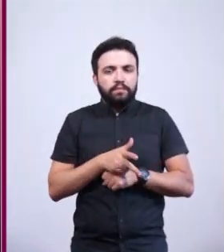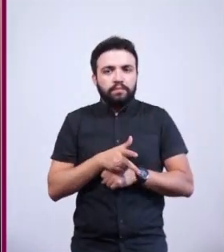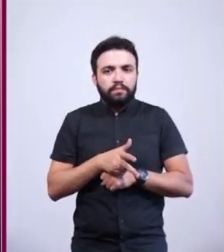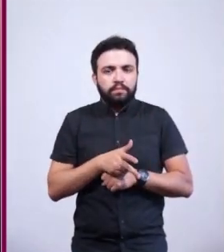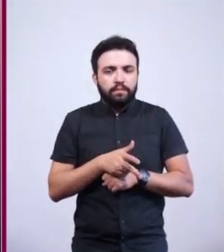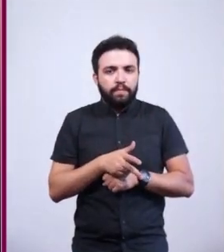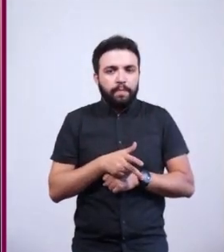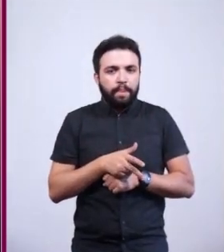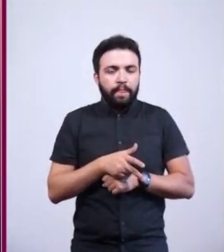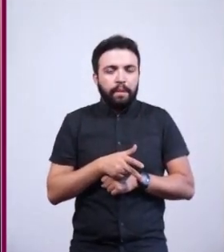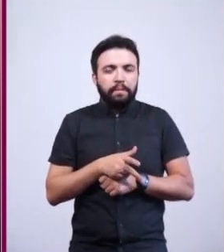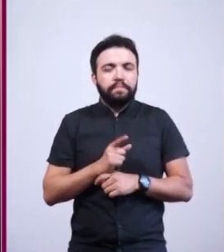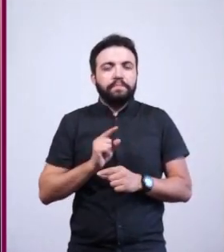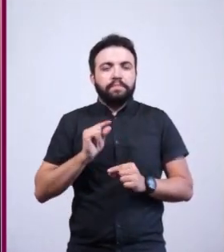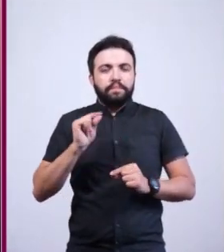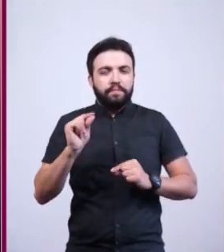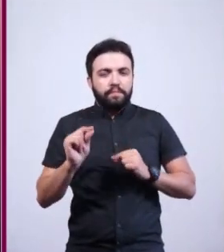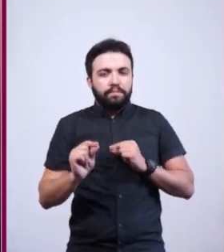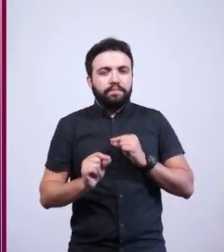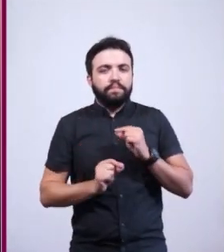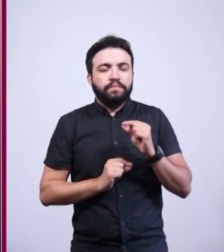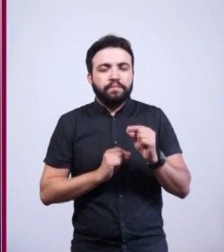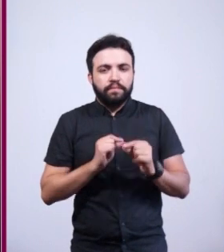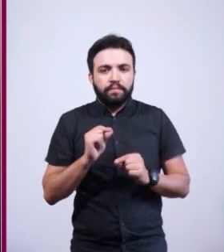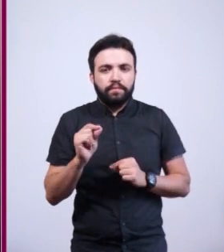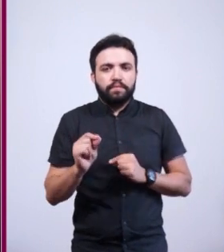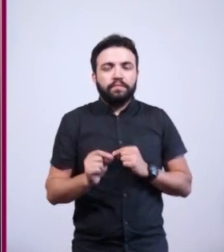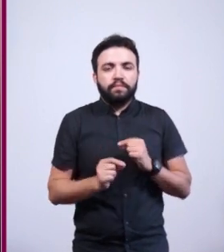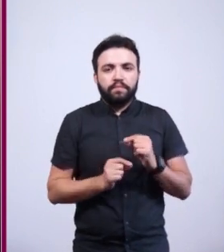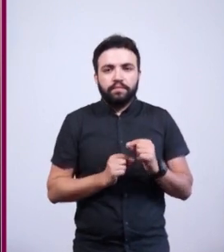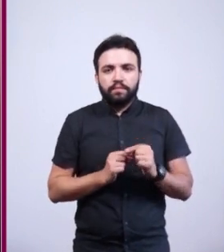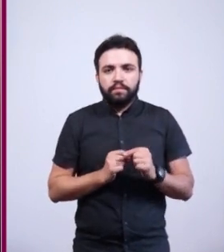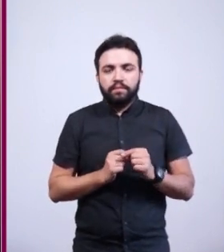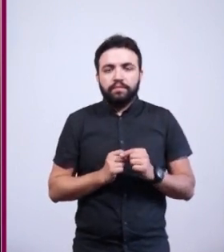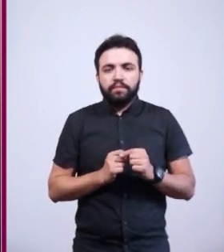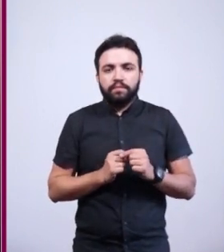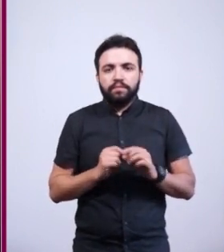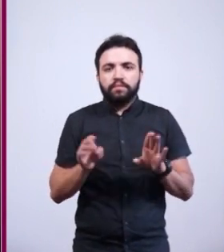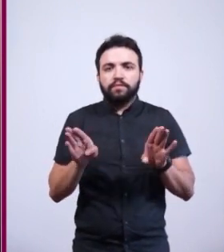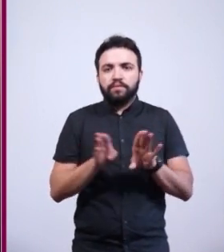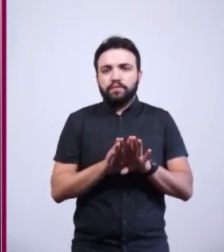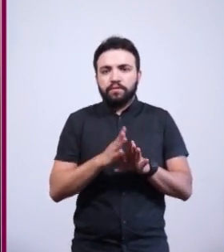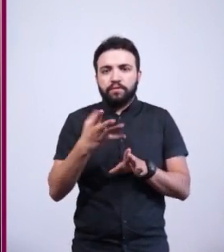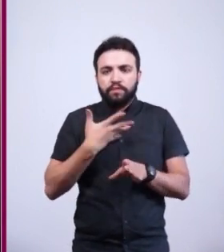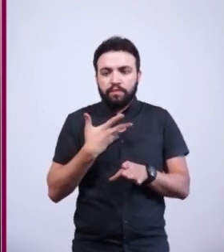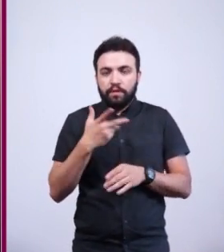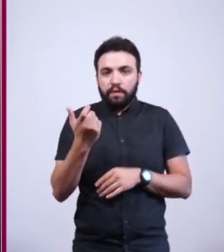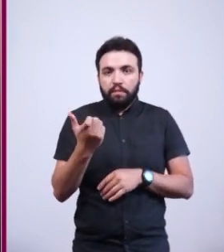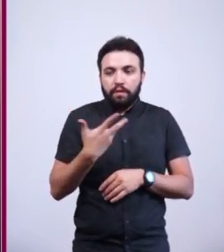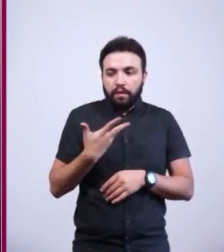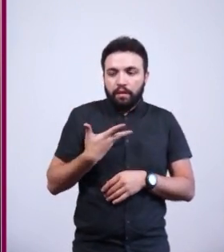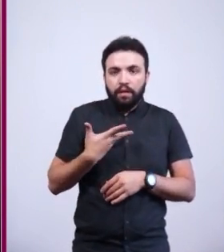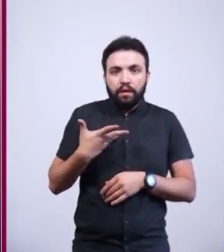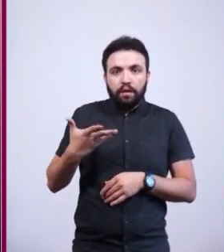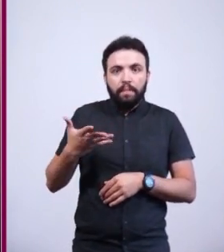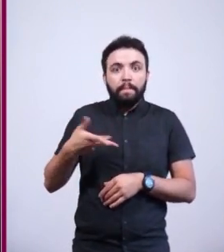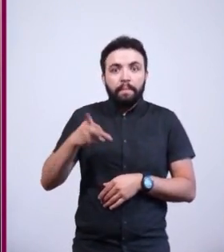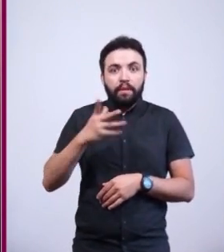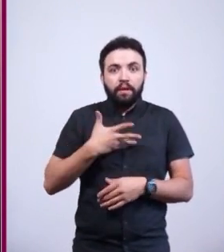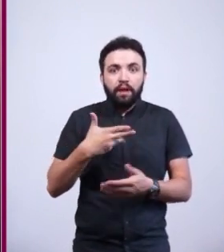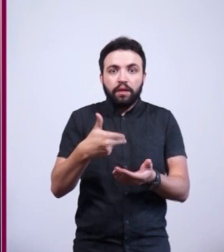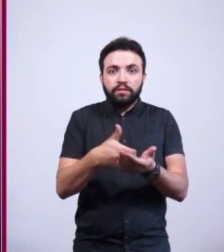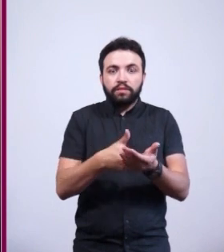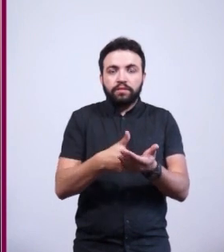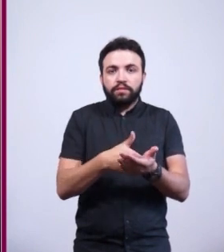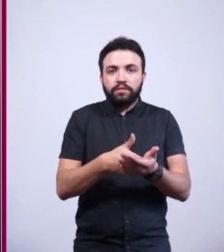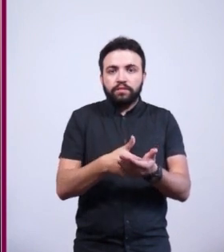Entonces empecé poco a poco a siempre estar al alba de cómo el agua estaba presente pero escondida, sobre todo en